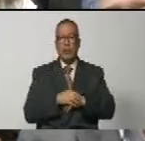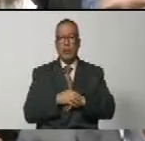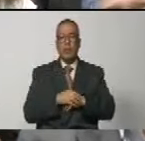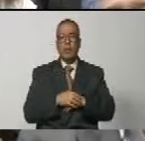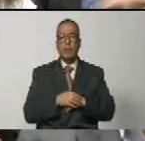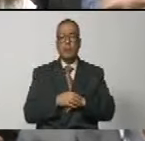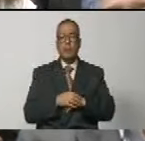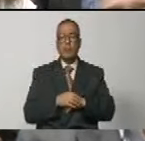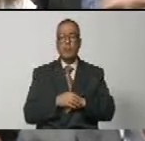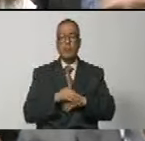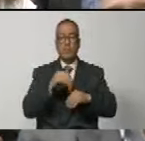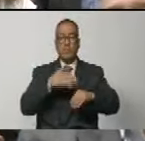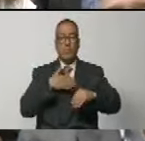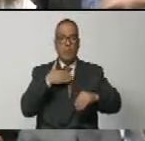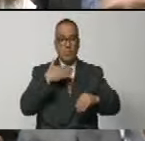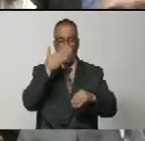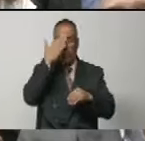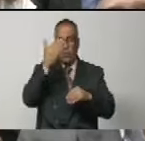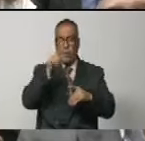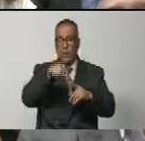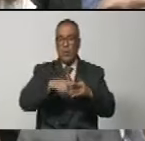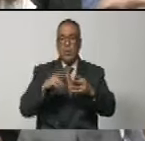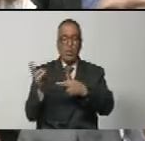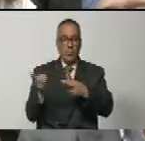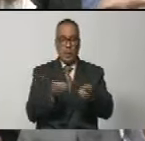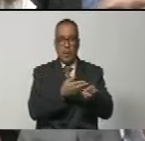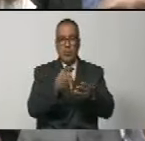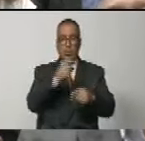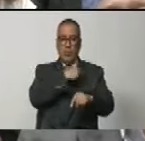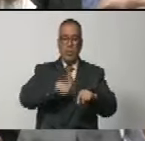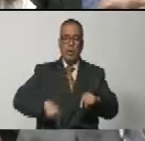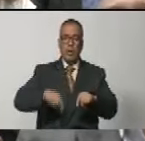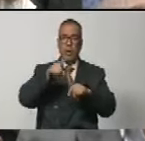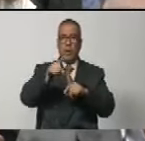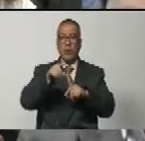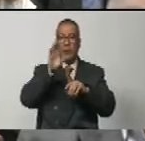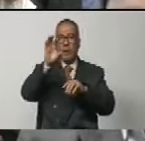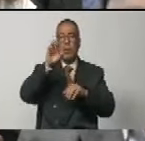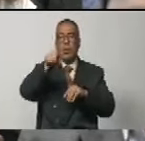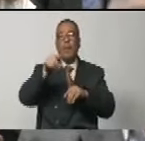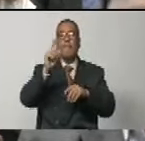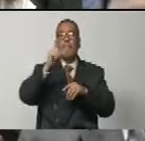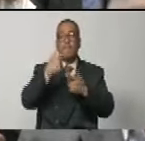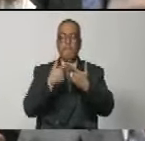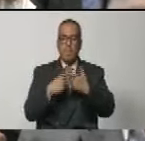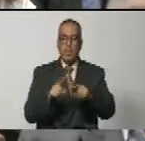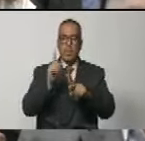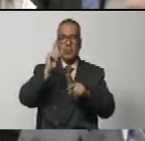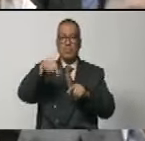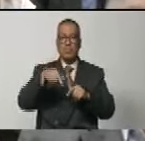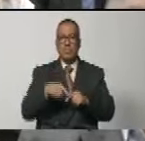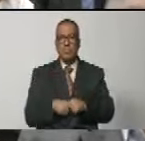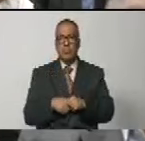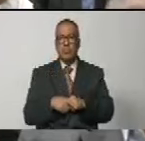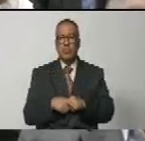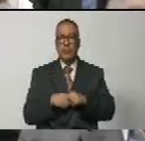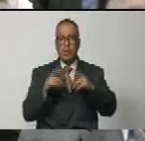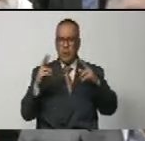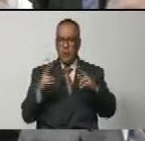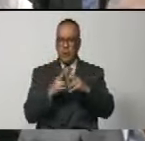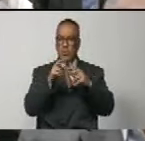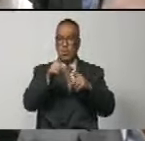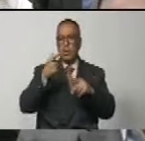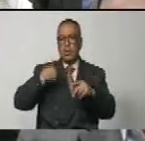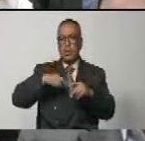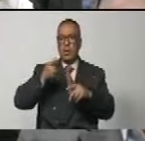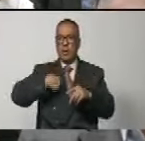a Emiratos Árabes Unidos fue recibida por el presidente de este país, pero también el encuentro que